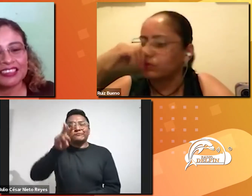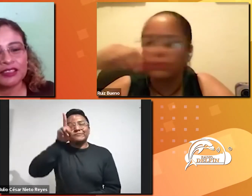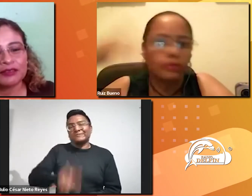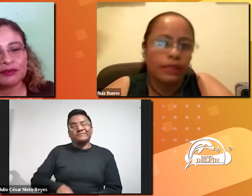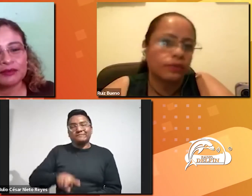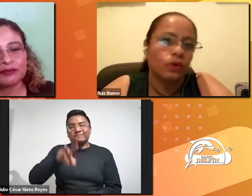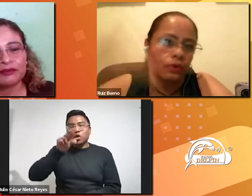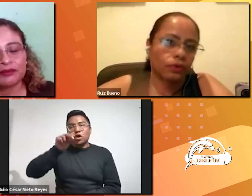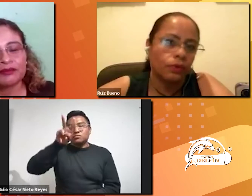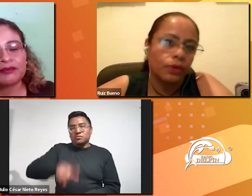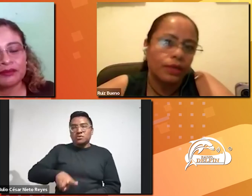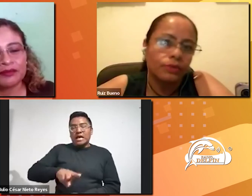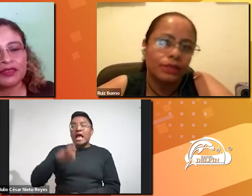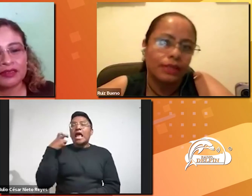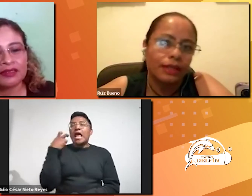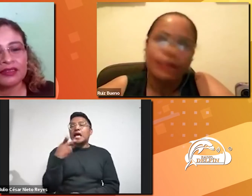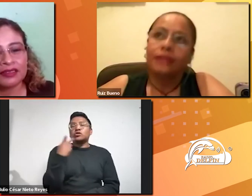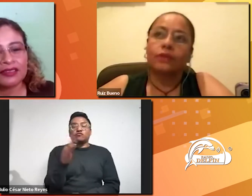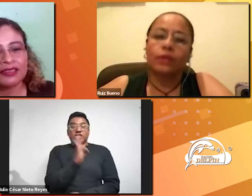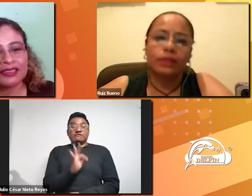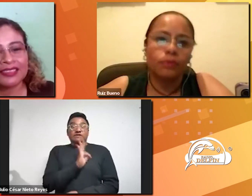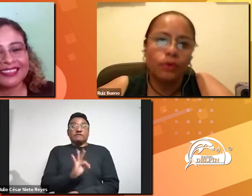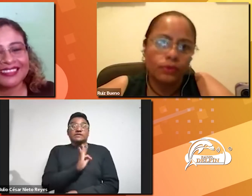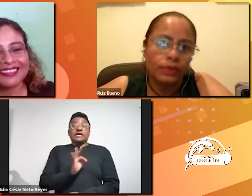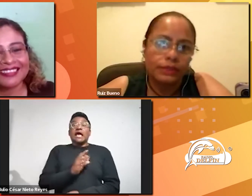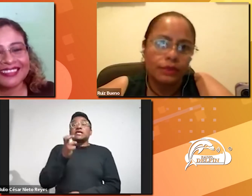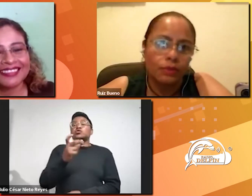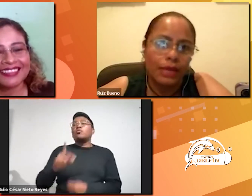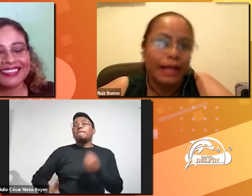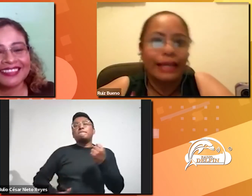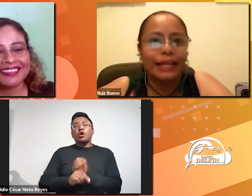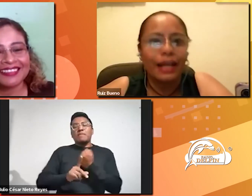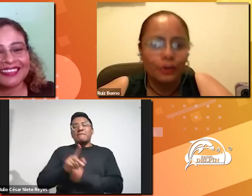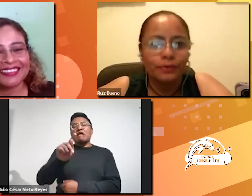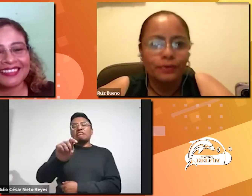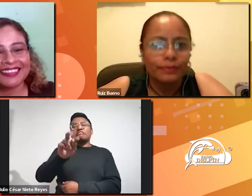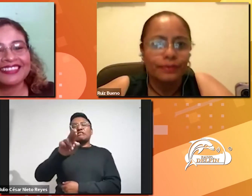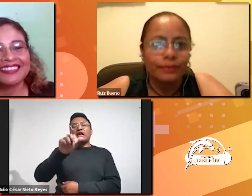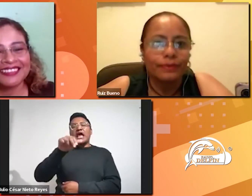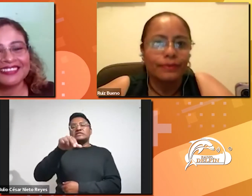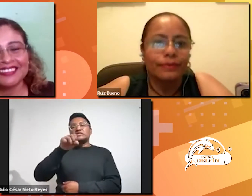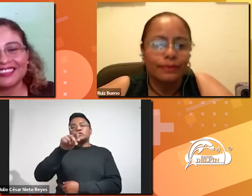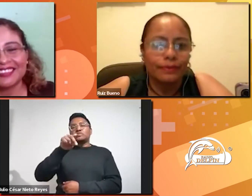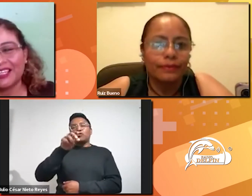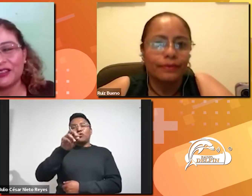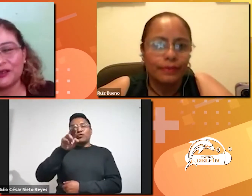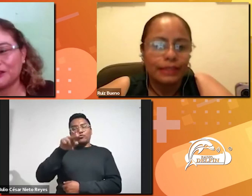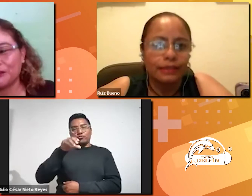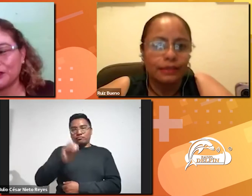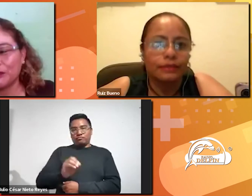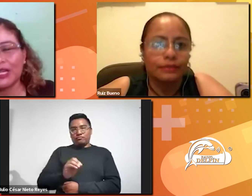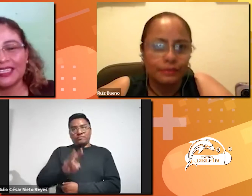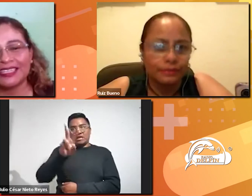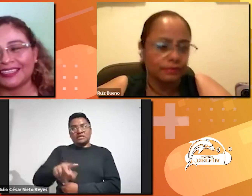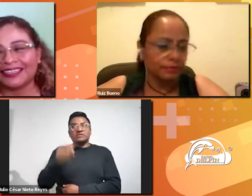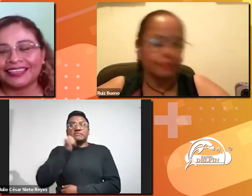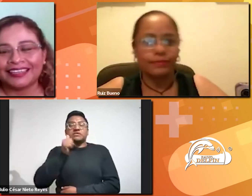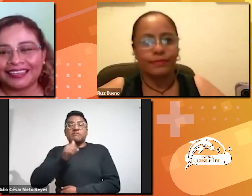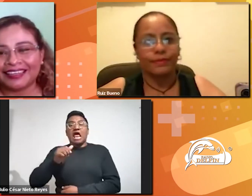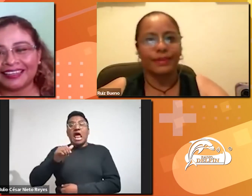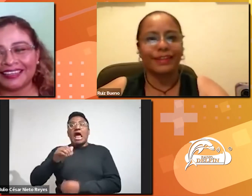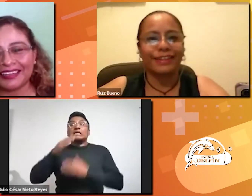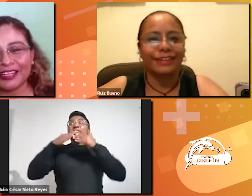un trastorno. No podríamos estar todo el tiempo como en la alegría, ¿no? Sí, sí, claro. No, pues